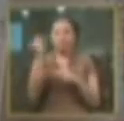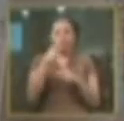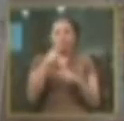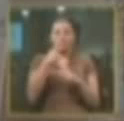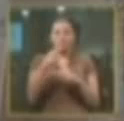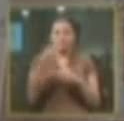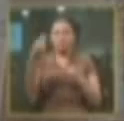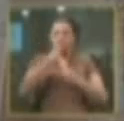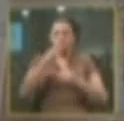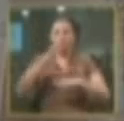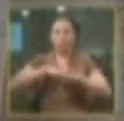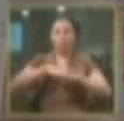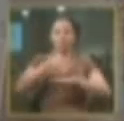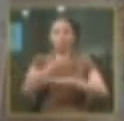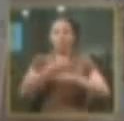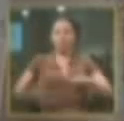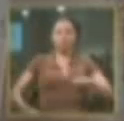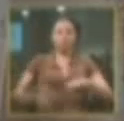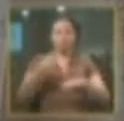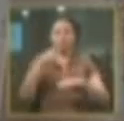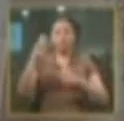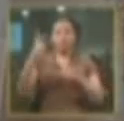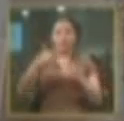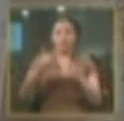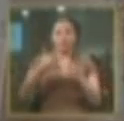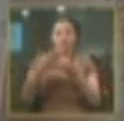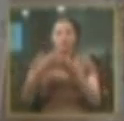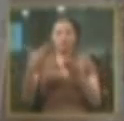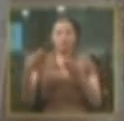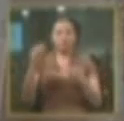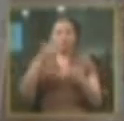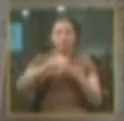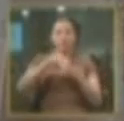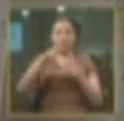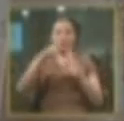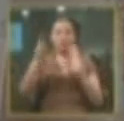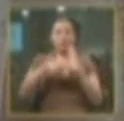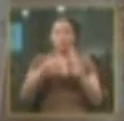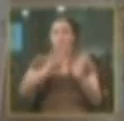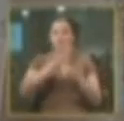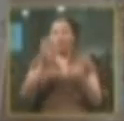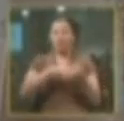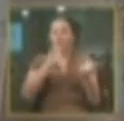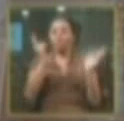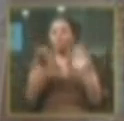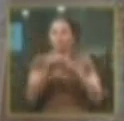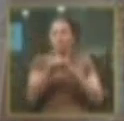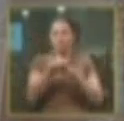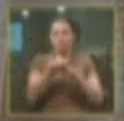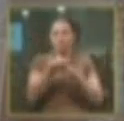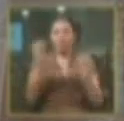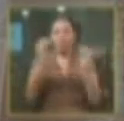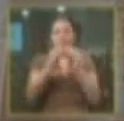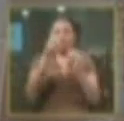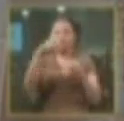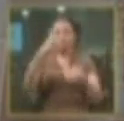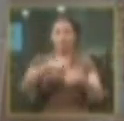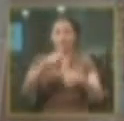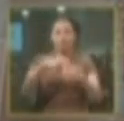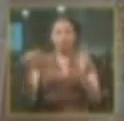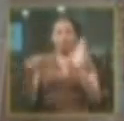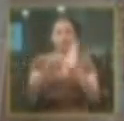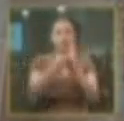presidencia, jamás. La tercera cosa, el reglamento fue reformado. Más de una vez se han